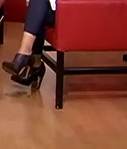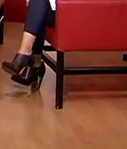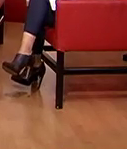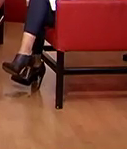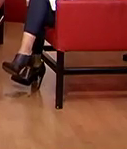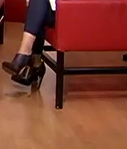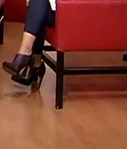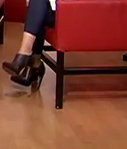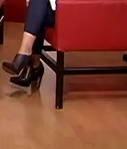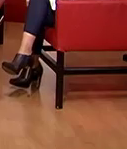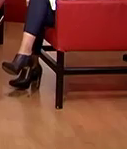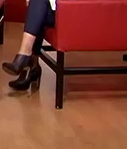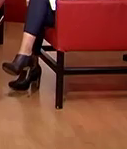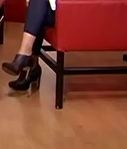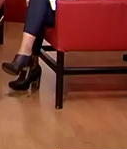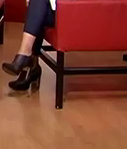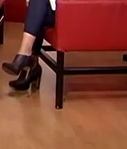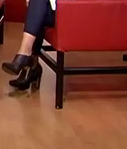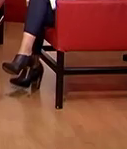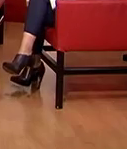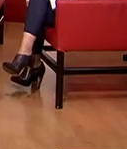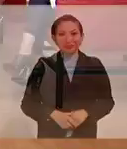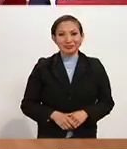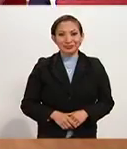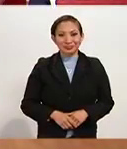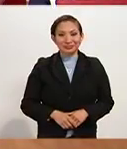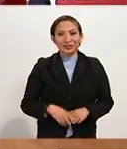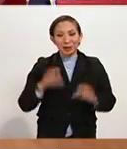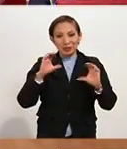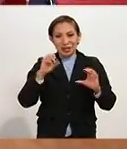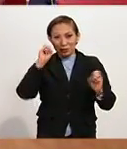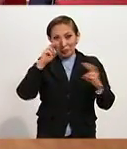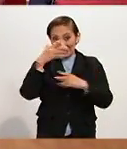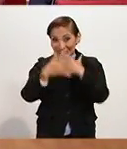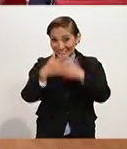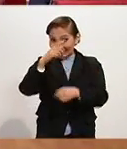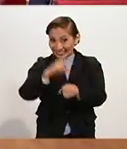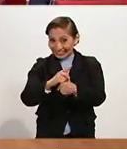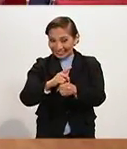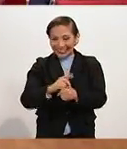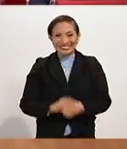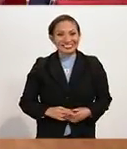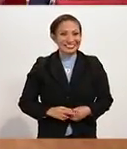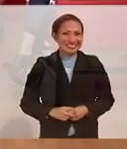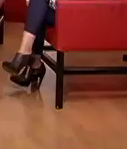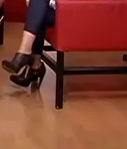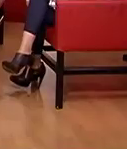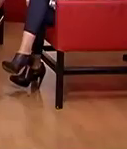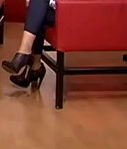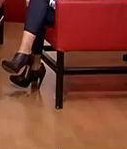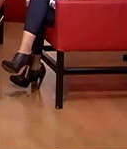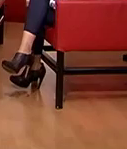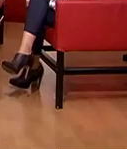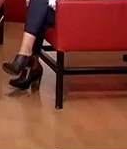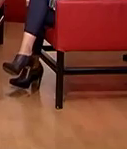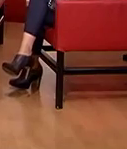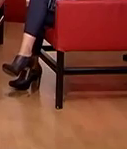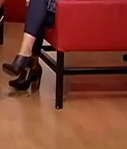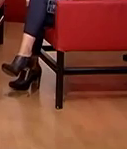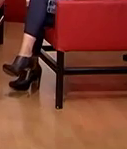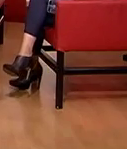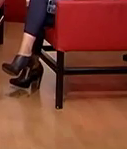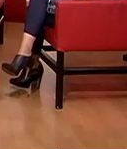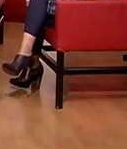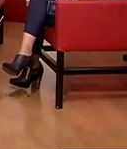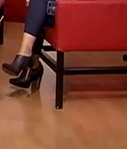gracias. Ana Cris, Griselda Yebra, muchas gracias también. Omar, gracias por sobre todas las cosas. A usted por habernos acompañado. Pásela bien. Hasta luego.